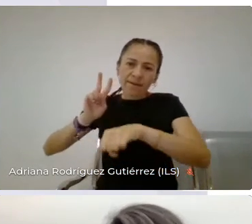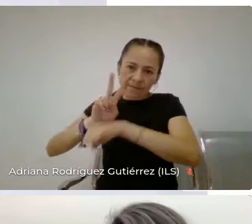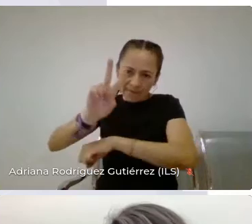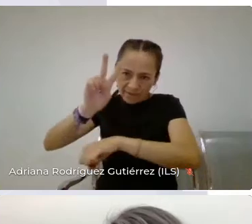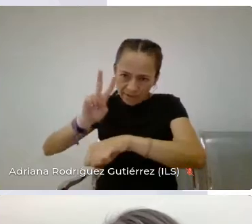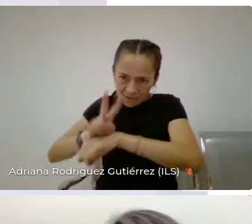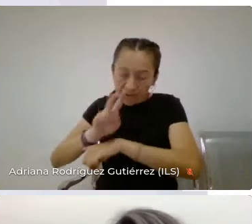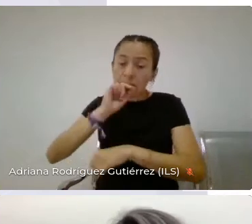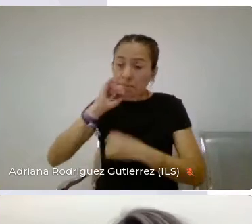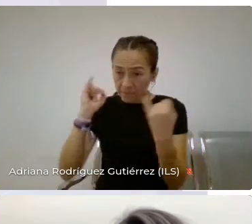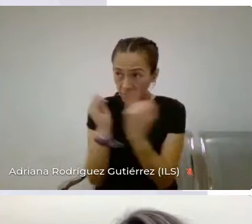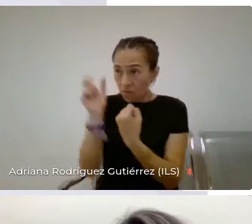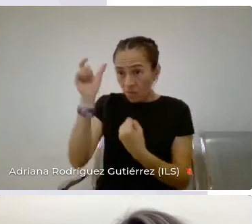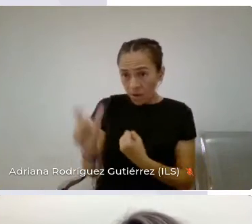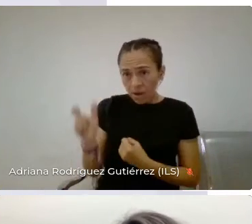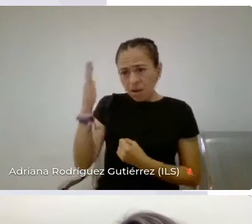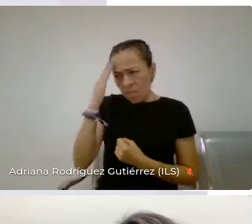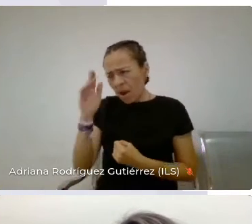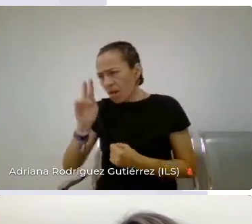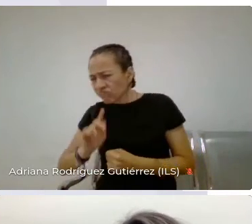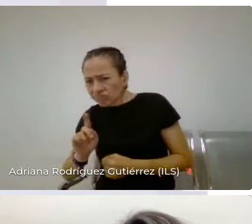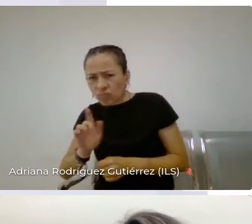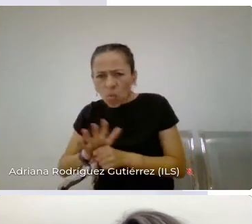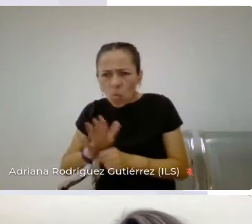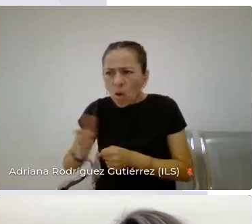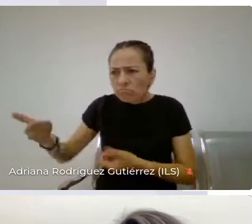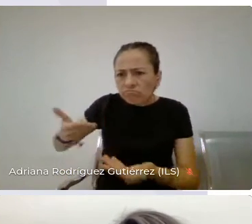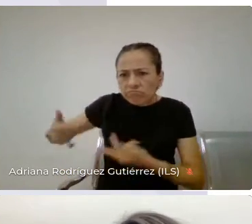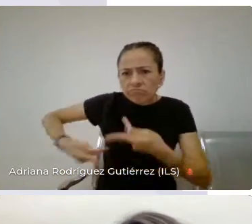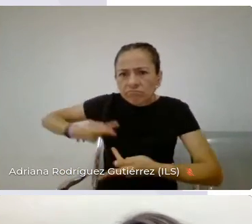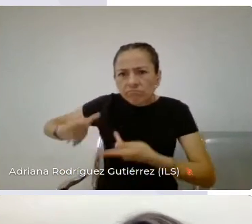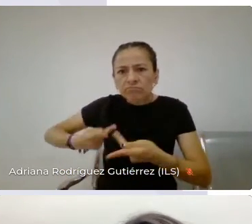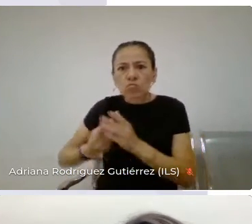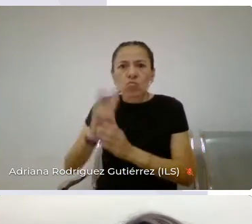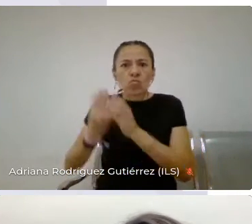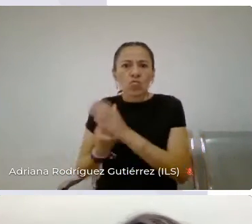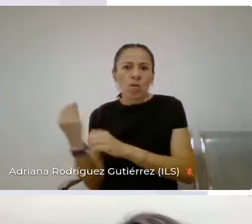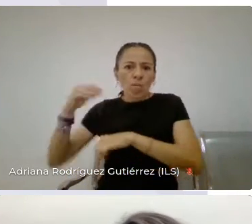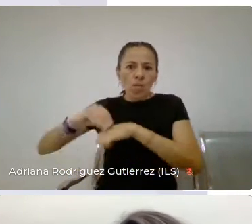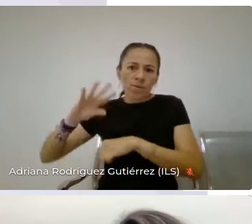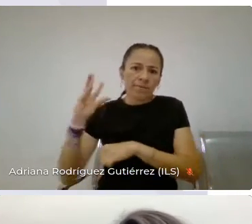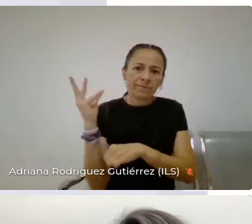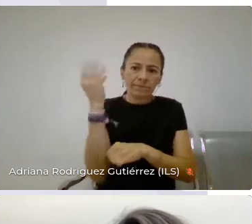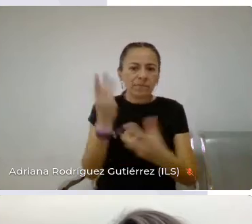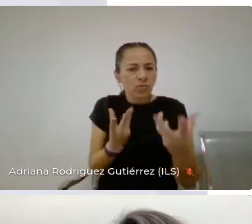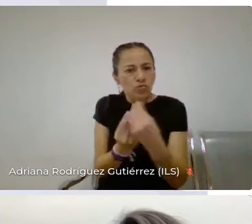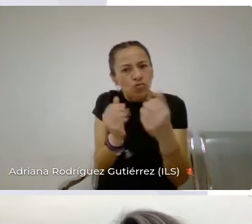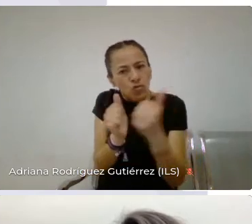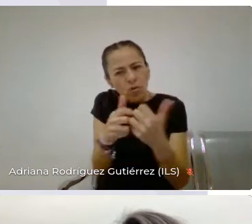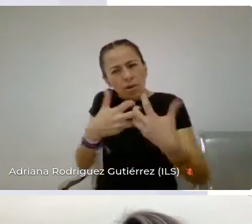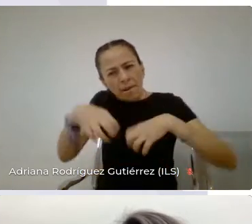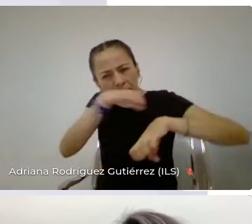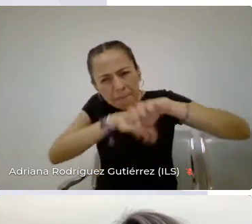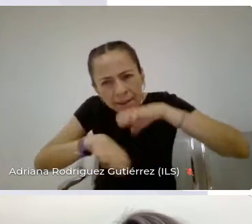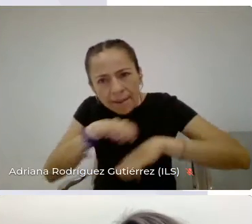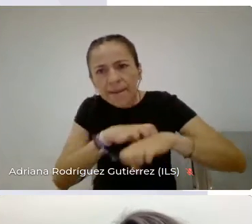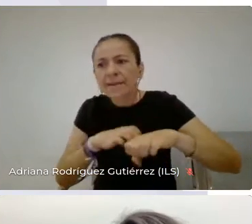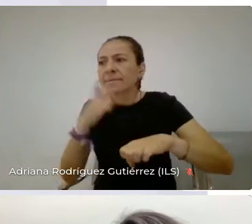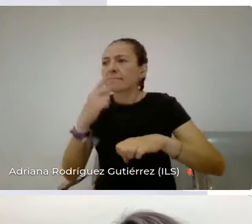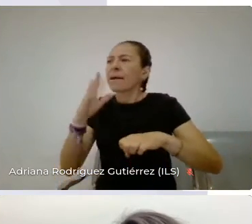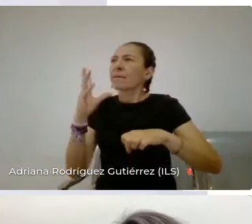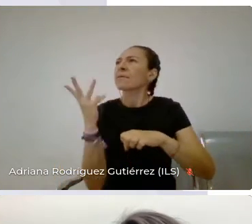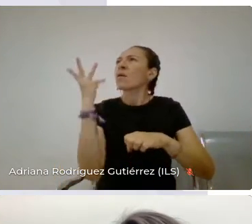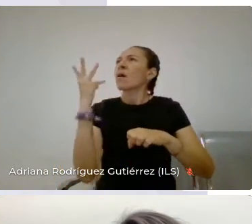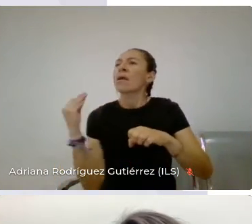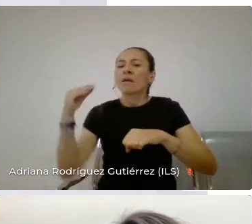Además, es consultora en innovación tecnológica que acompaña a empresas en procesos de transformación y adaptación tecnológica. María Victoria es